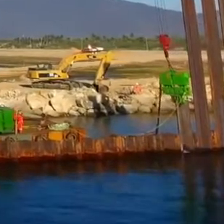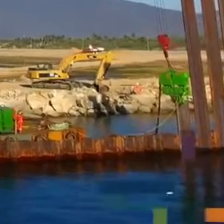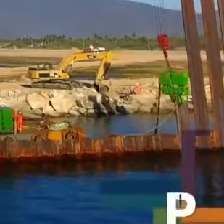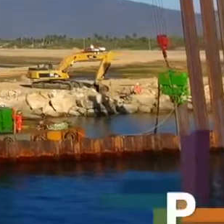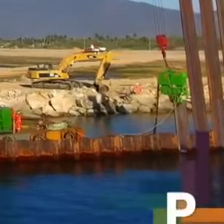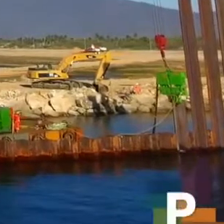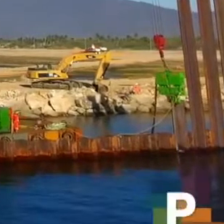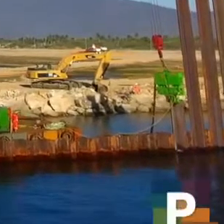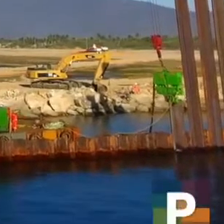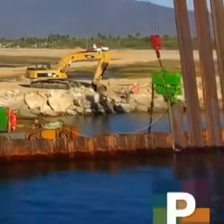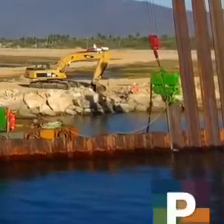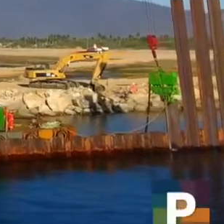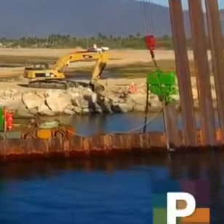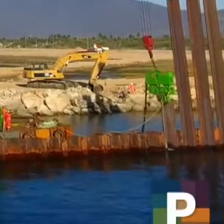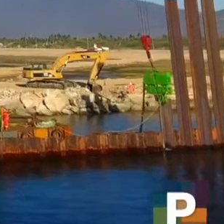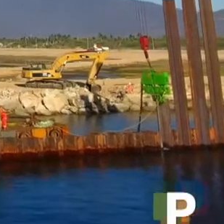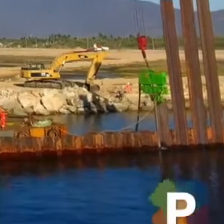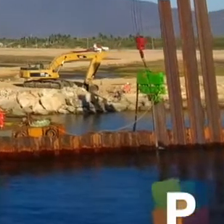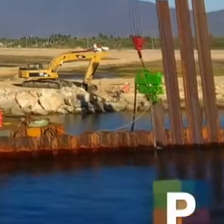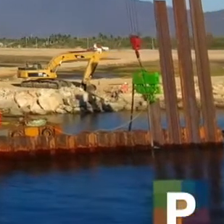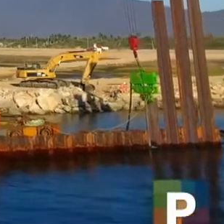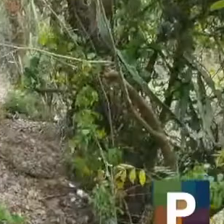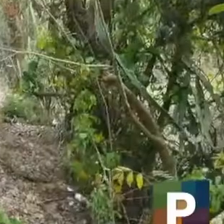presenta un avance de 50%.